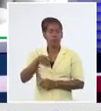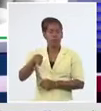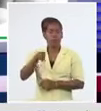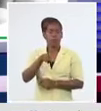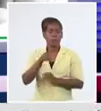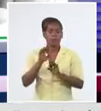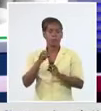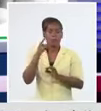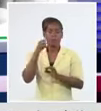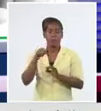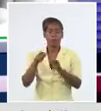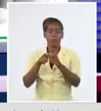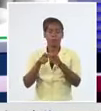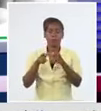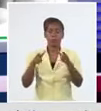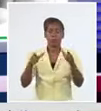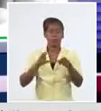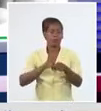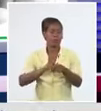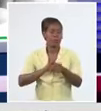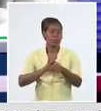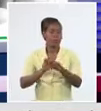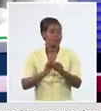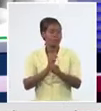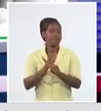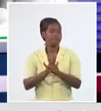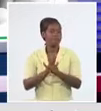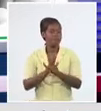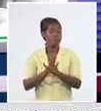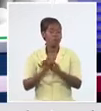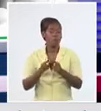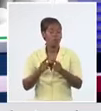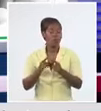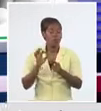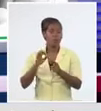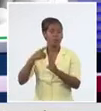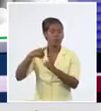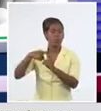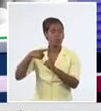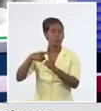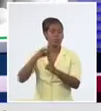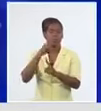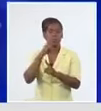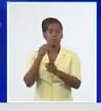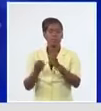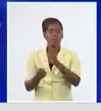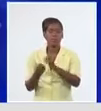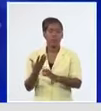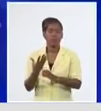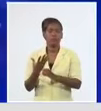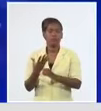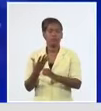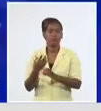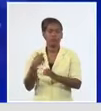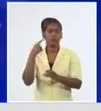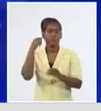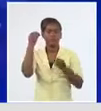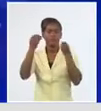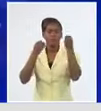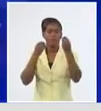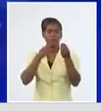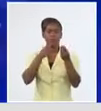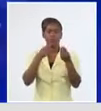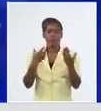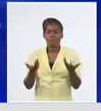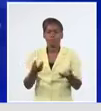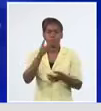cifras bien alarmantes, porque cada día se confirman más adolescentes con COVID-19. ¿Por qué, doctora? ¿Qué está pasando?